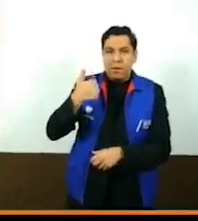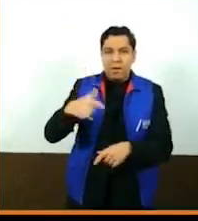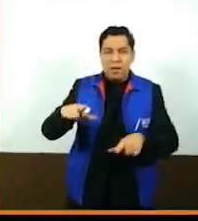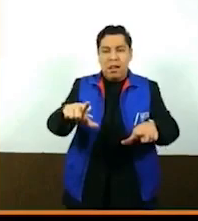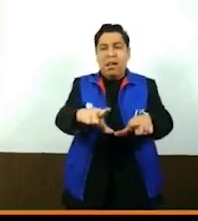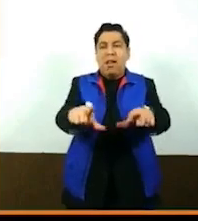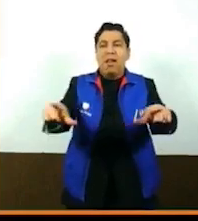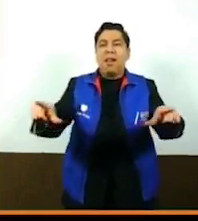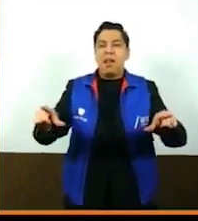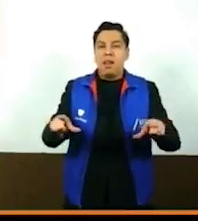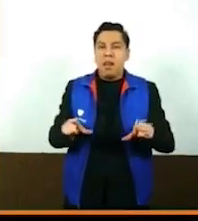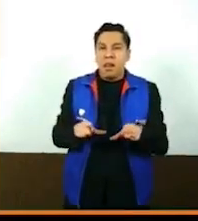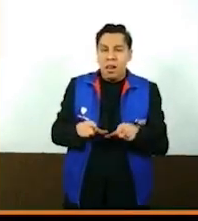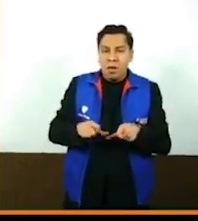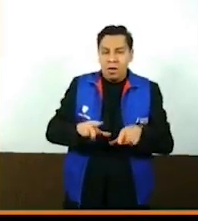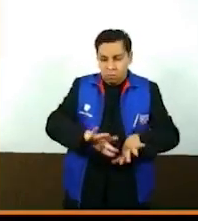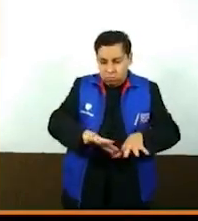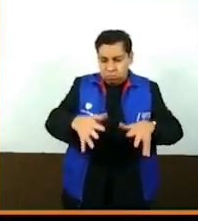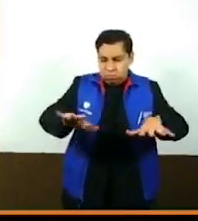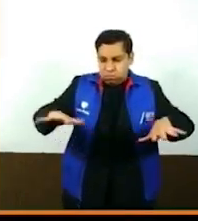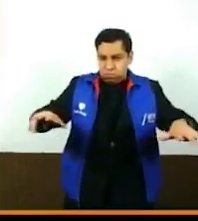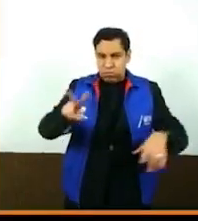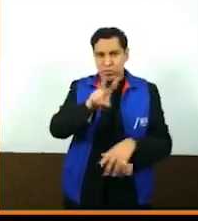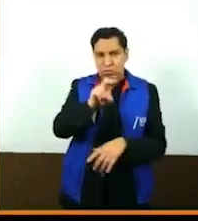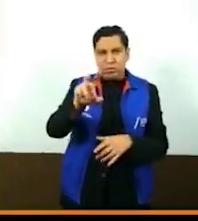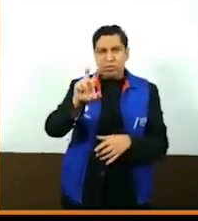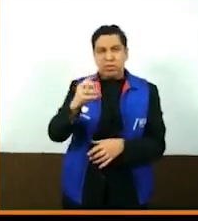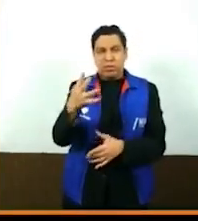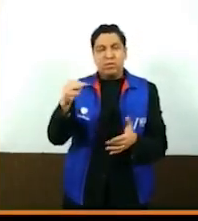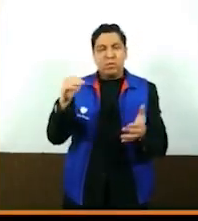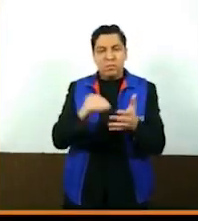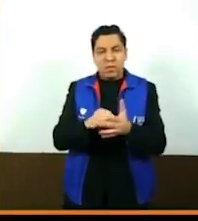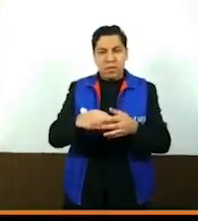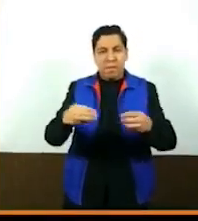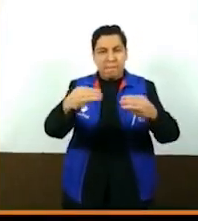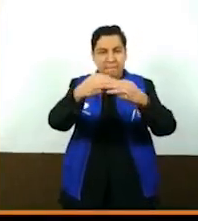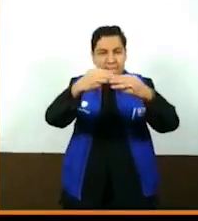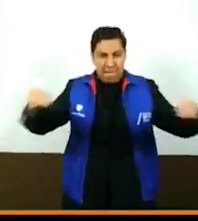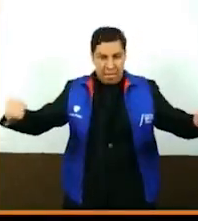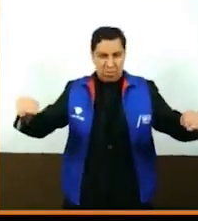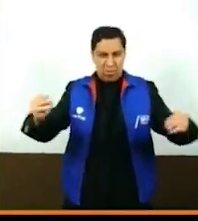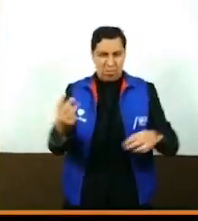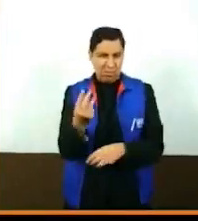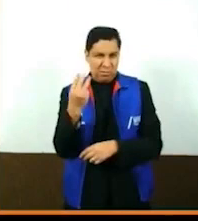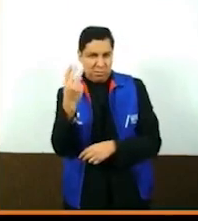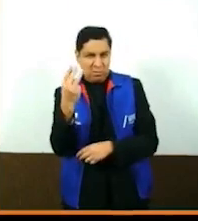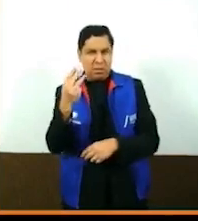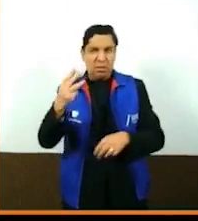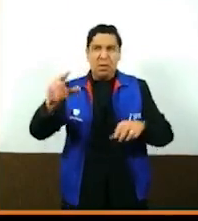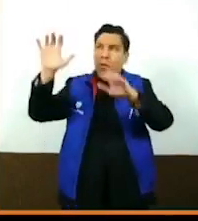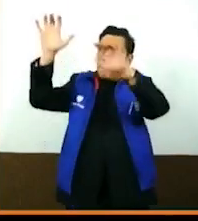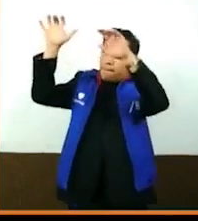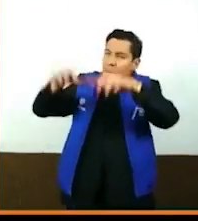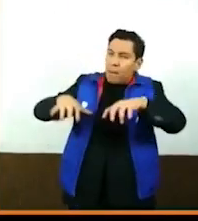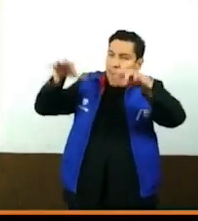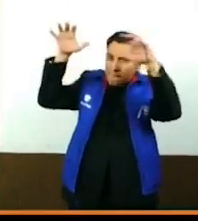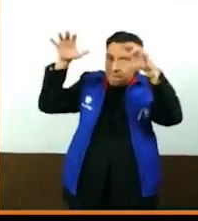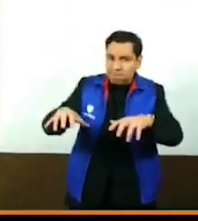laguna interna que tiene una capacidad de 234 mil metros cúbicos. Esto que hacemos, en lugar de extraer agua fresca de